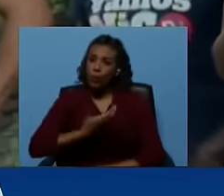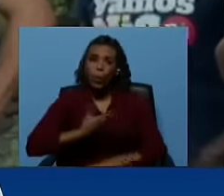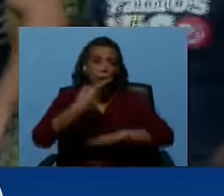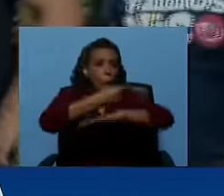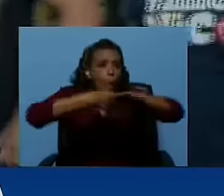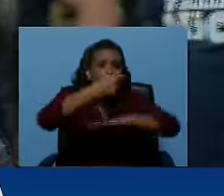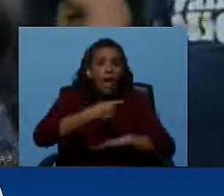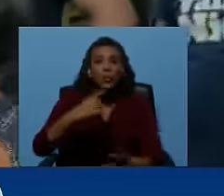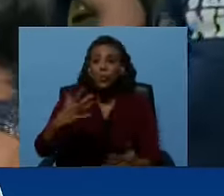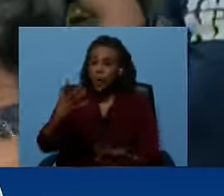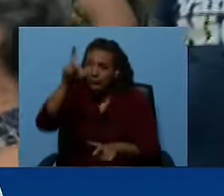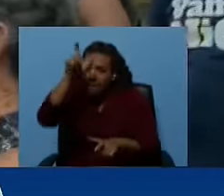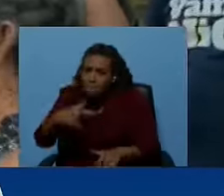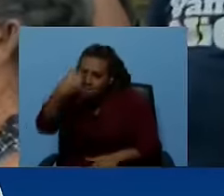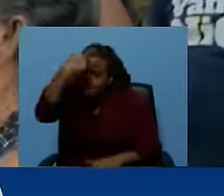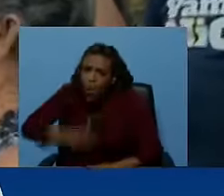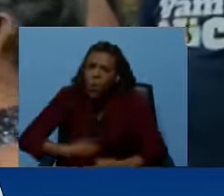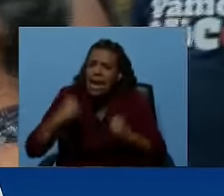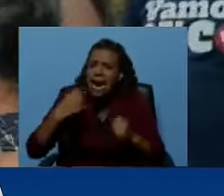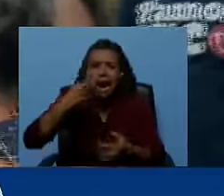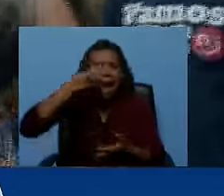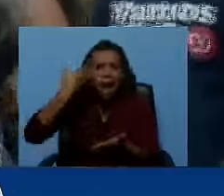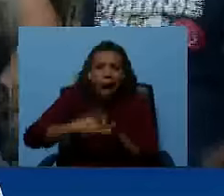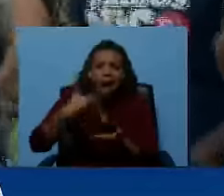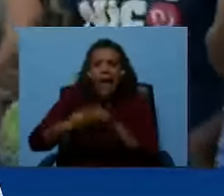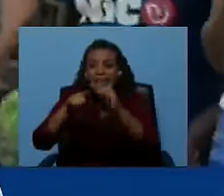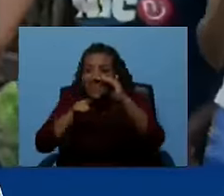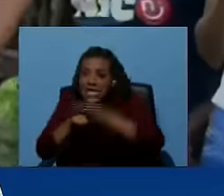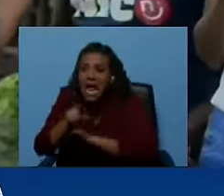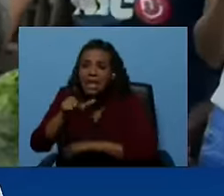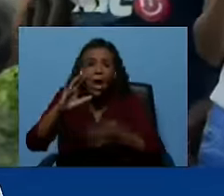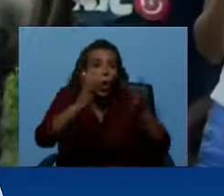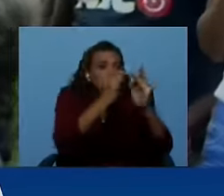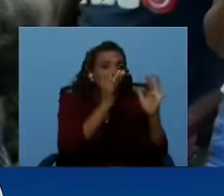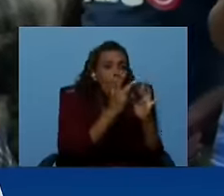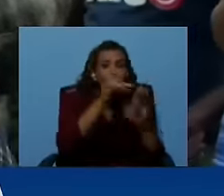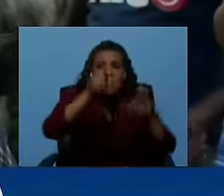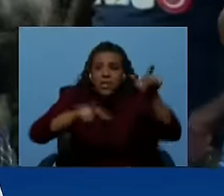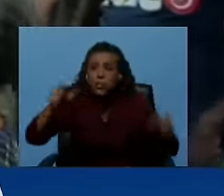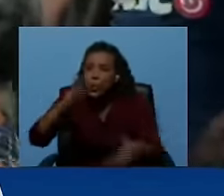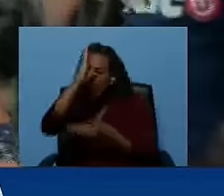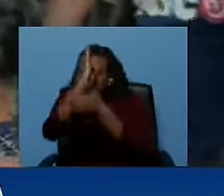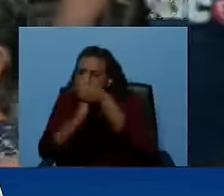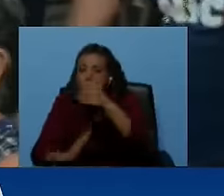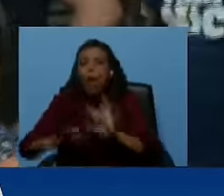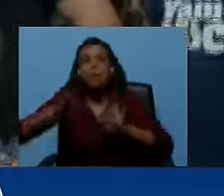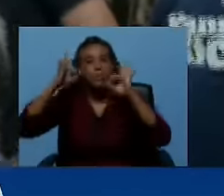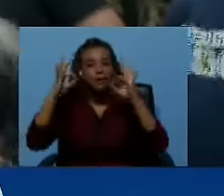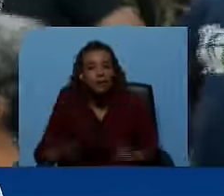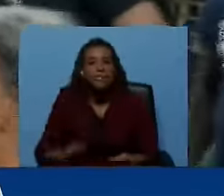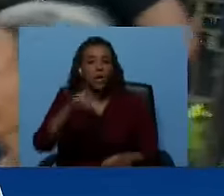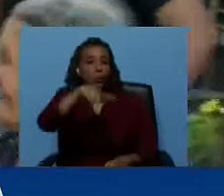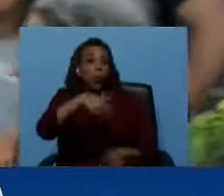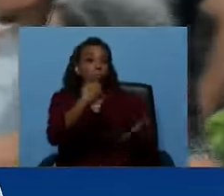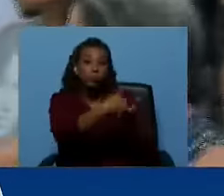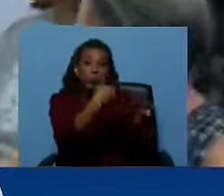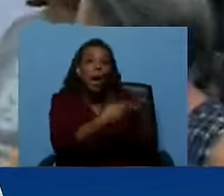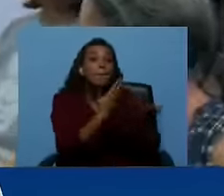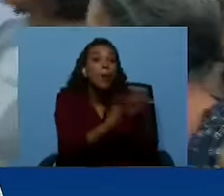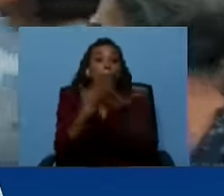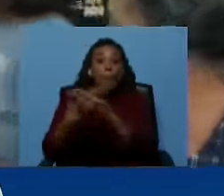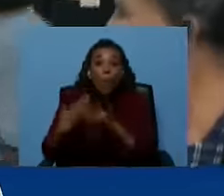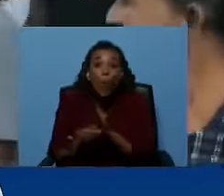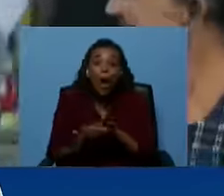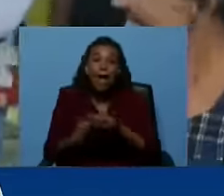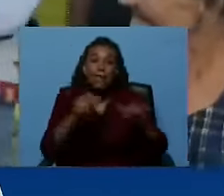gobernadores sino una gestión de gobierno evidentemente que va con las comunidades definitivamente todas las las propuestas adás